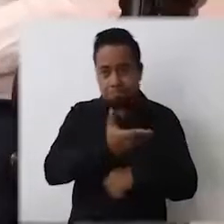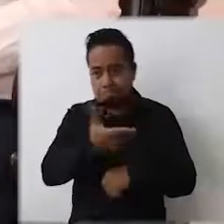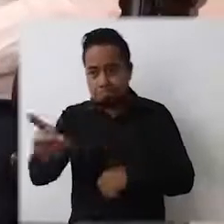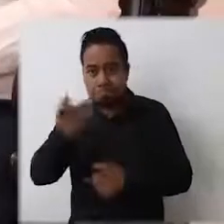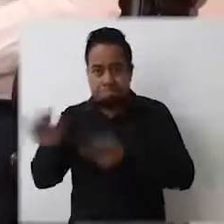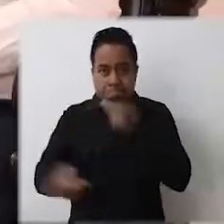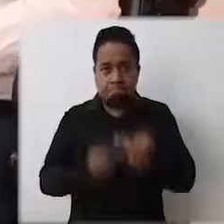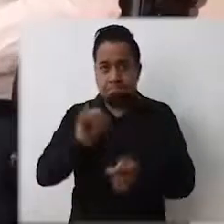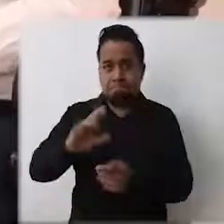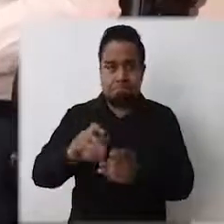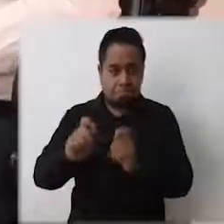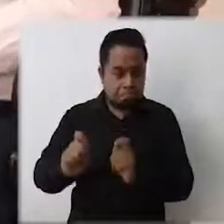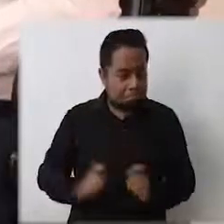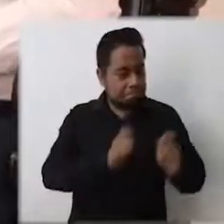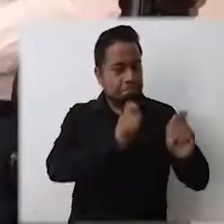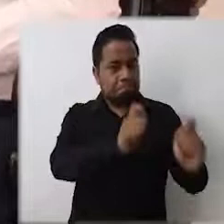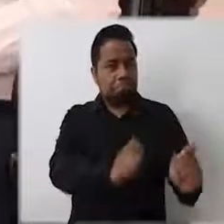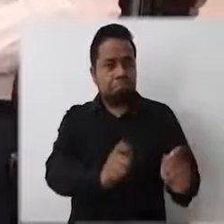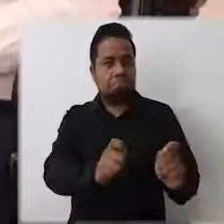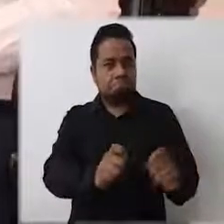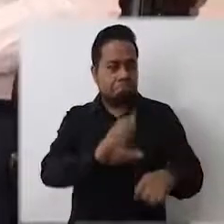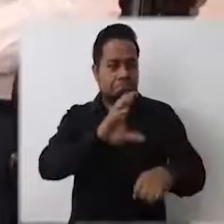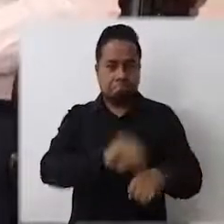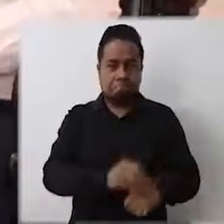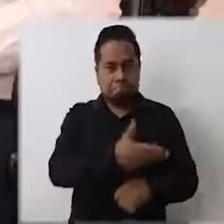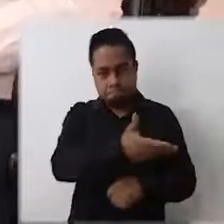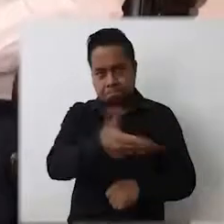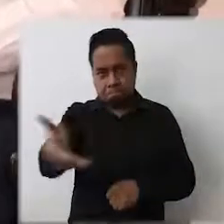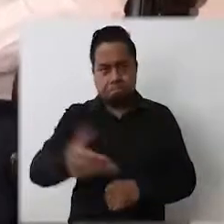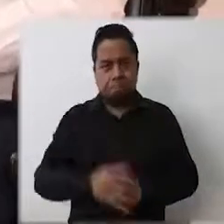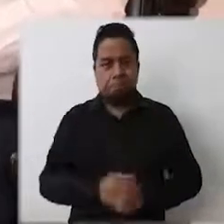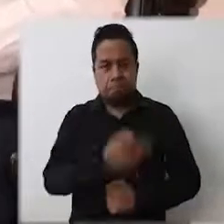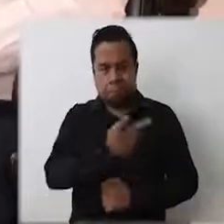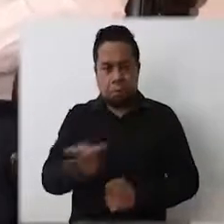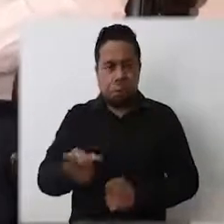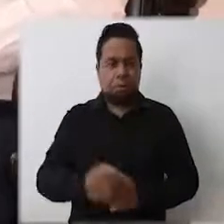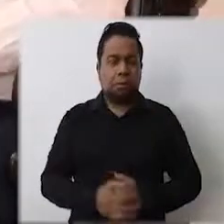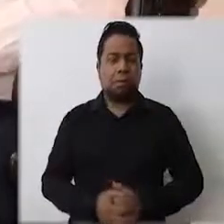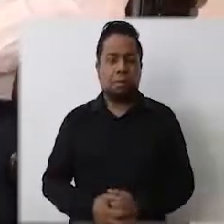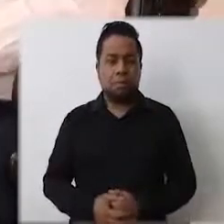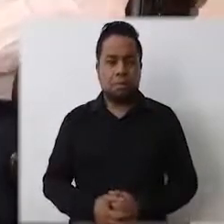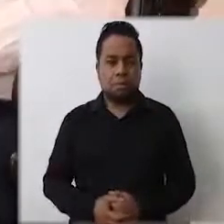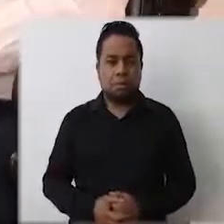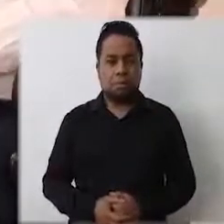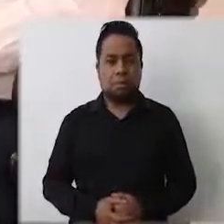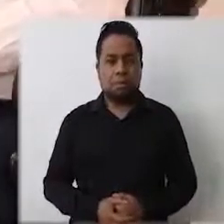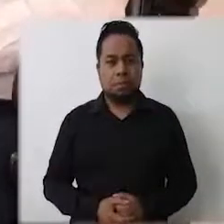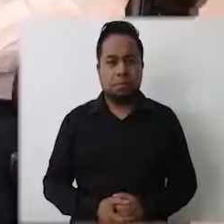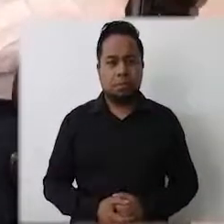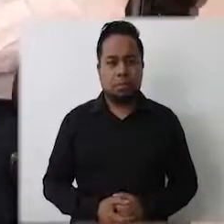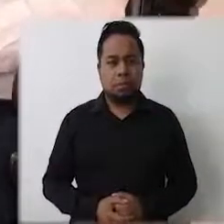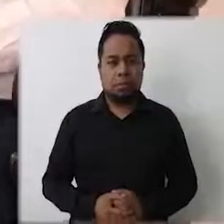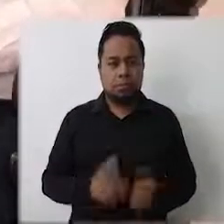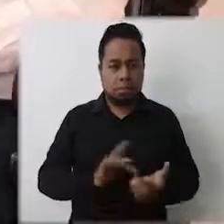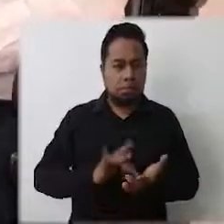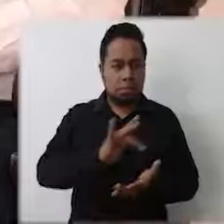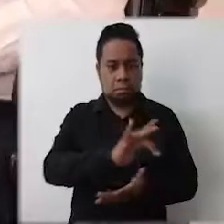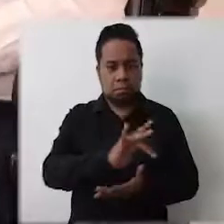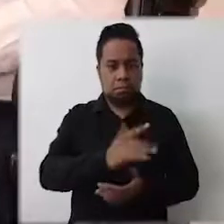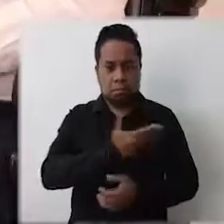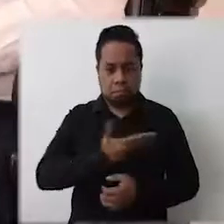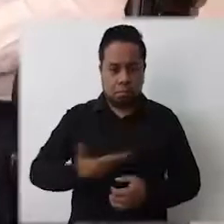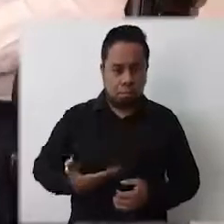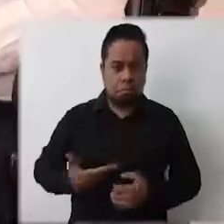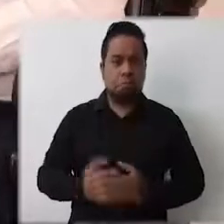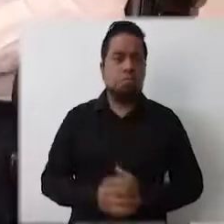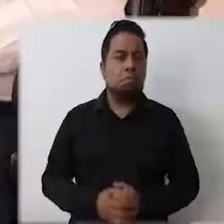el procedimiento ante estos puntos de acuerdo, solicito que se turne a normatividad, pero sí quiero compartirle a mis compañeras y compañeros